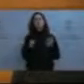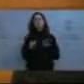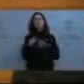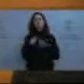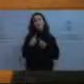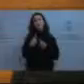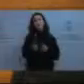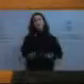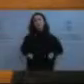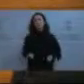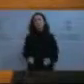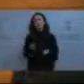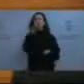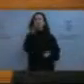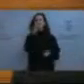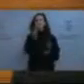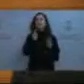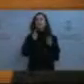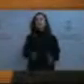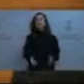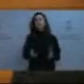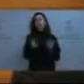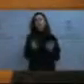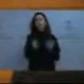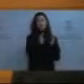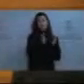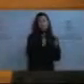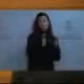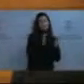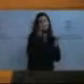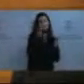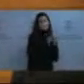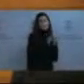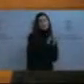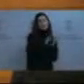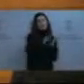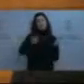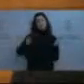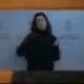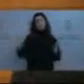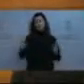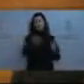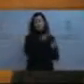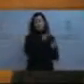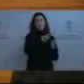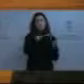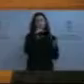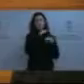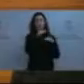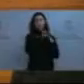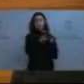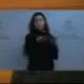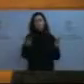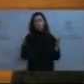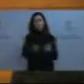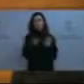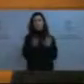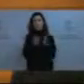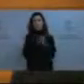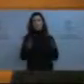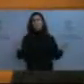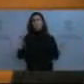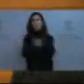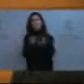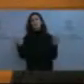desplazamientos, comidas, alojamientos, etcétera, entre las fechas que usted me decía en la contestación, 29 de octubre de 2009 y 17 de diciembre